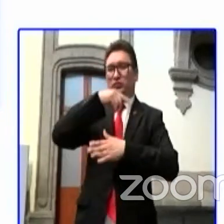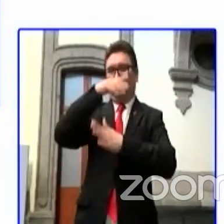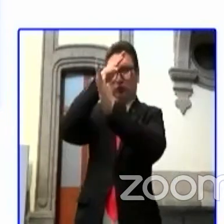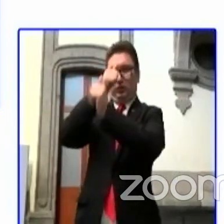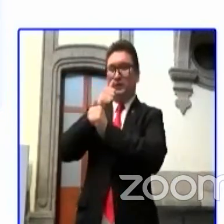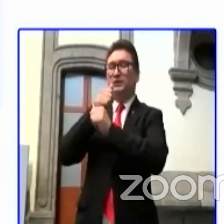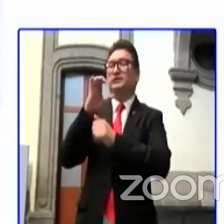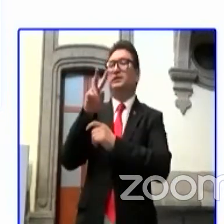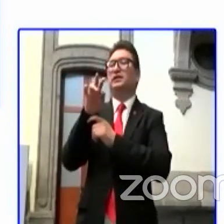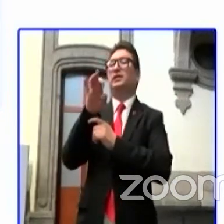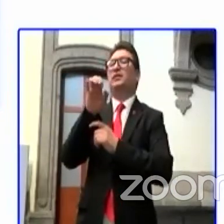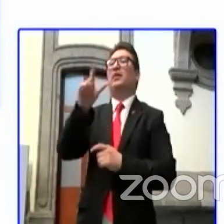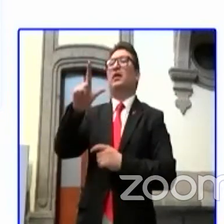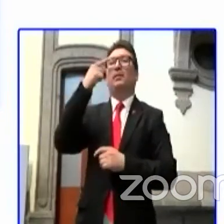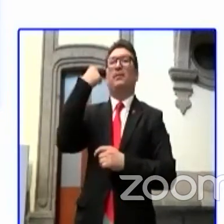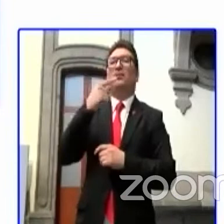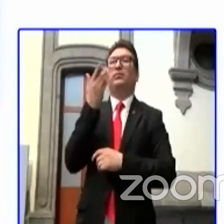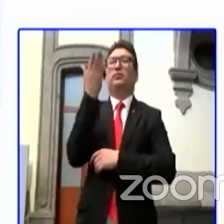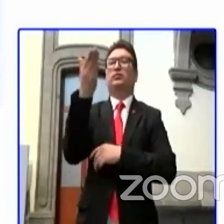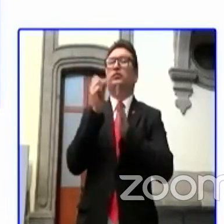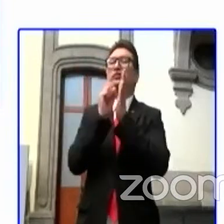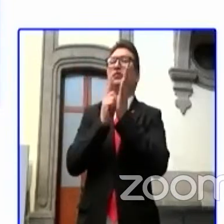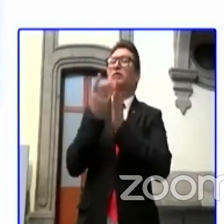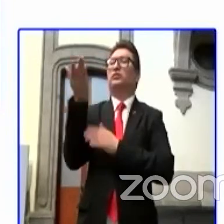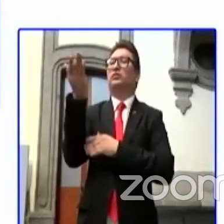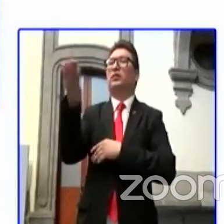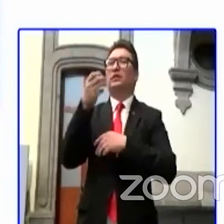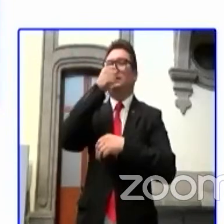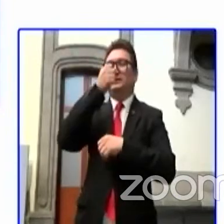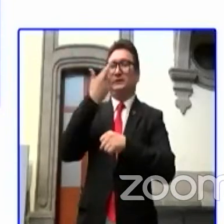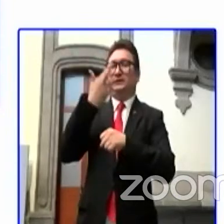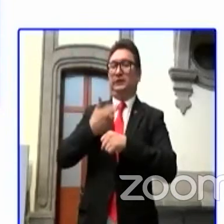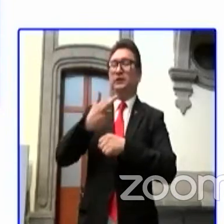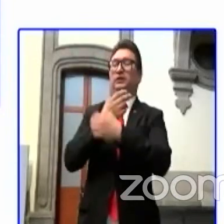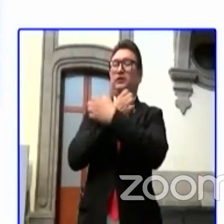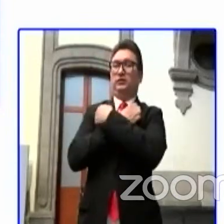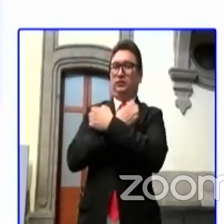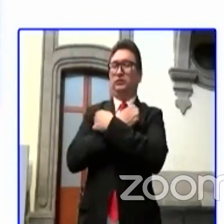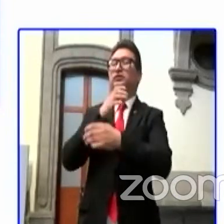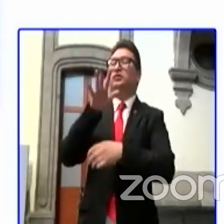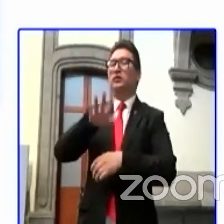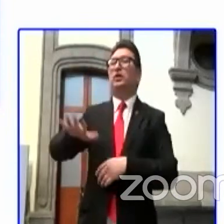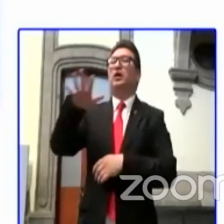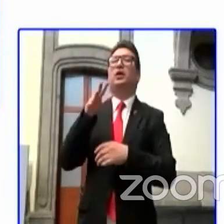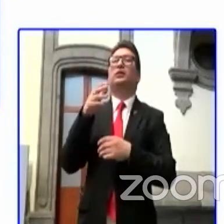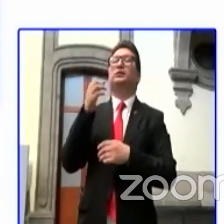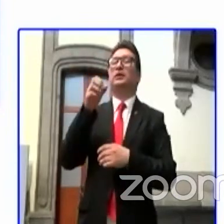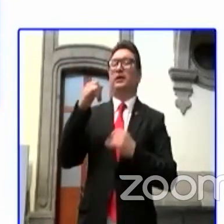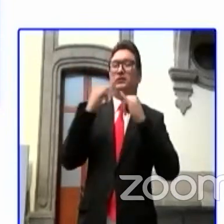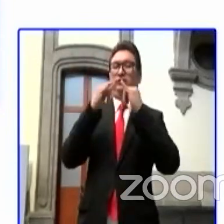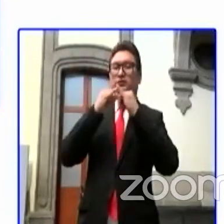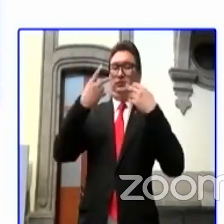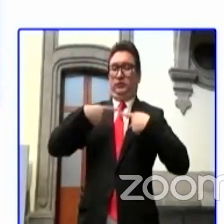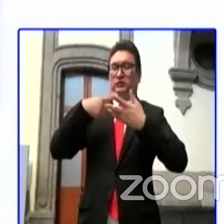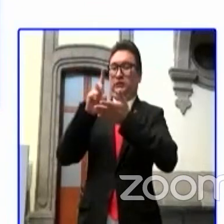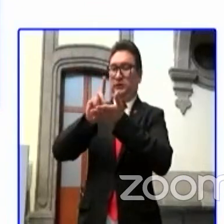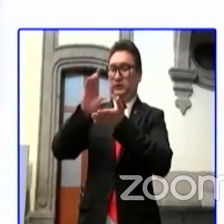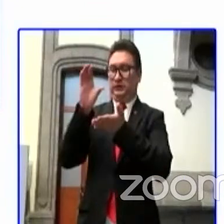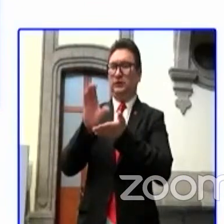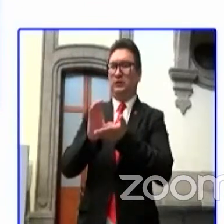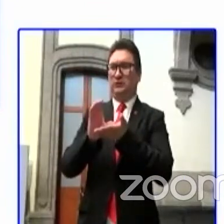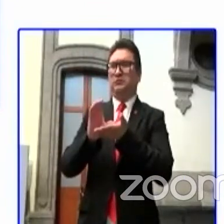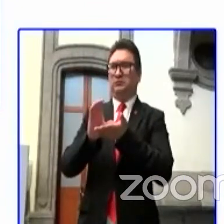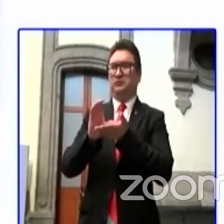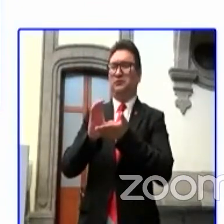Ceneval estamos solicitando a la Secretaría de Educación Pública que el Instituto de las Personas con